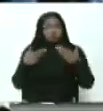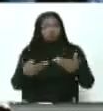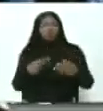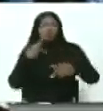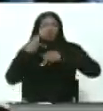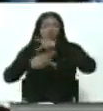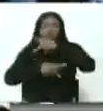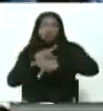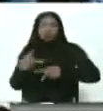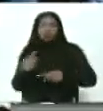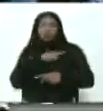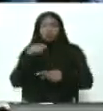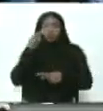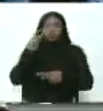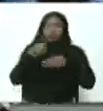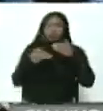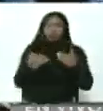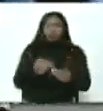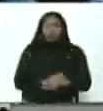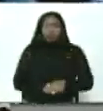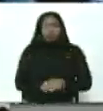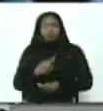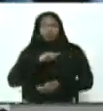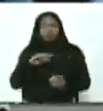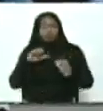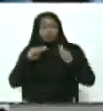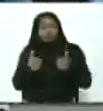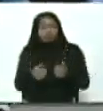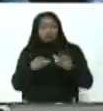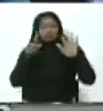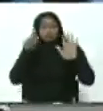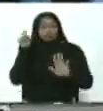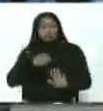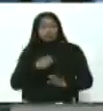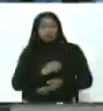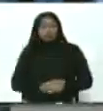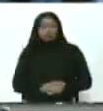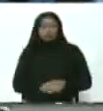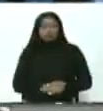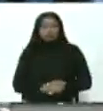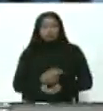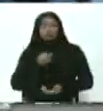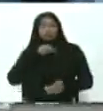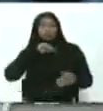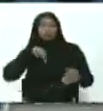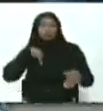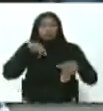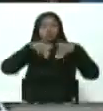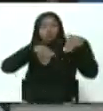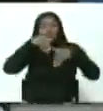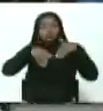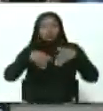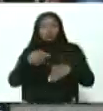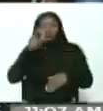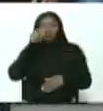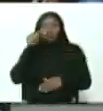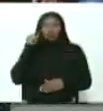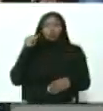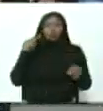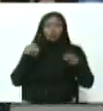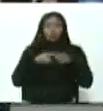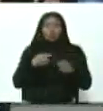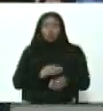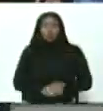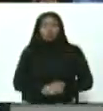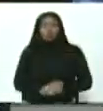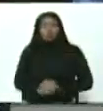proceso como el que tuvimos, se inició hace 6 meses. La elección de hombres y mujeres